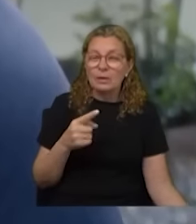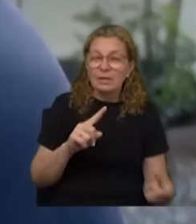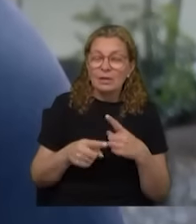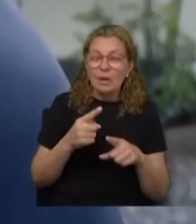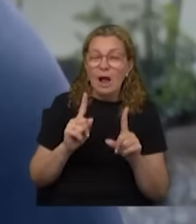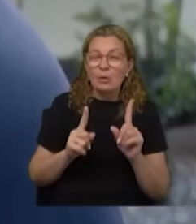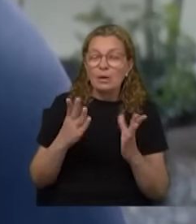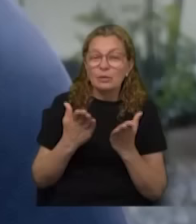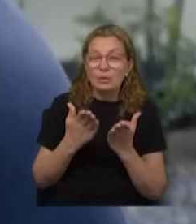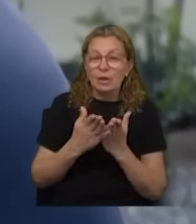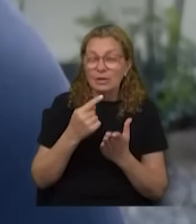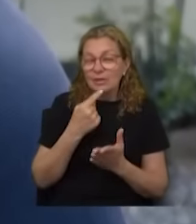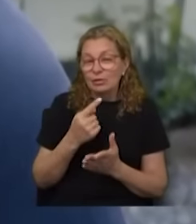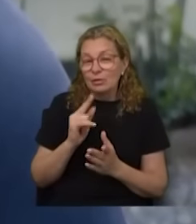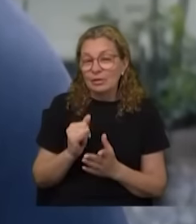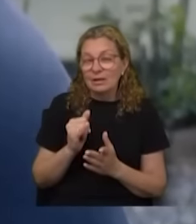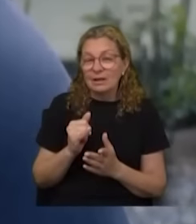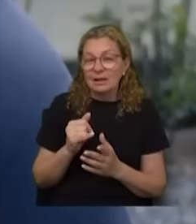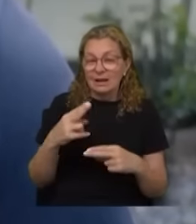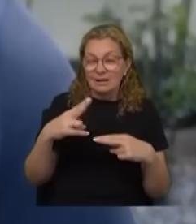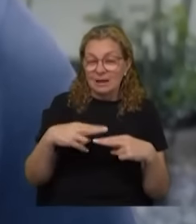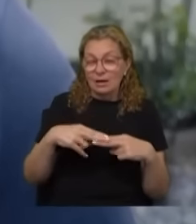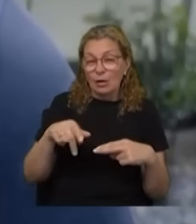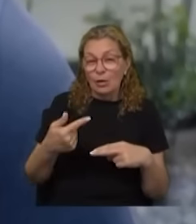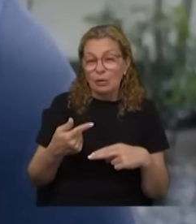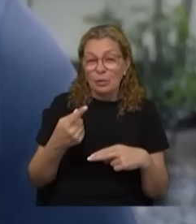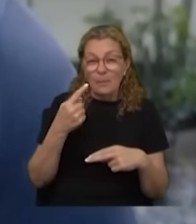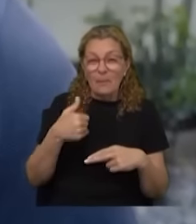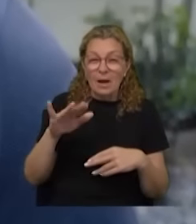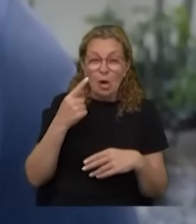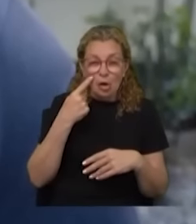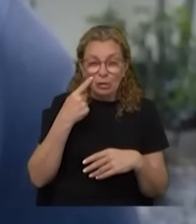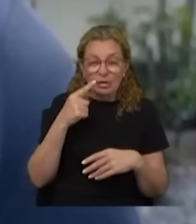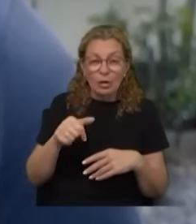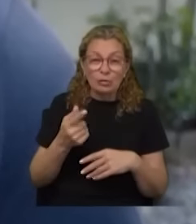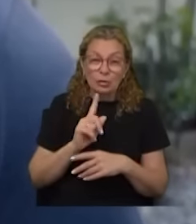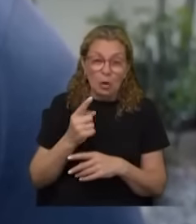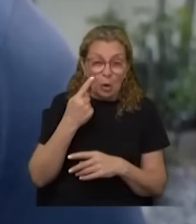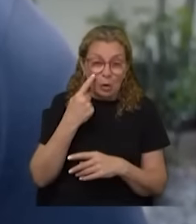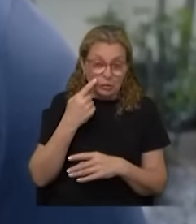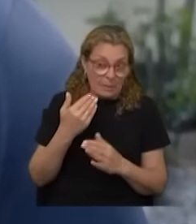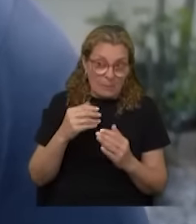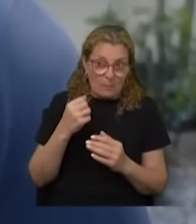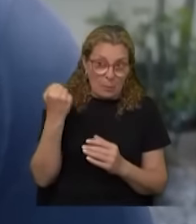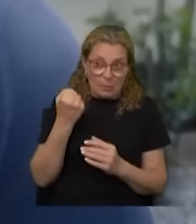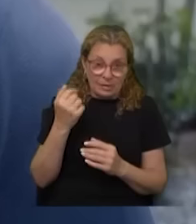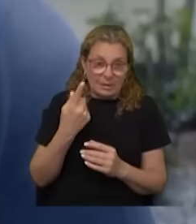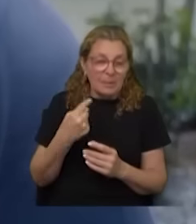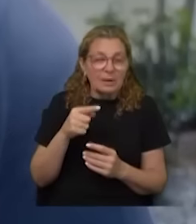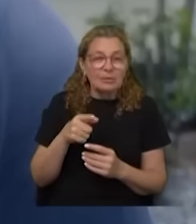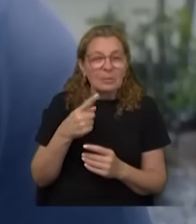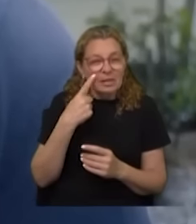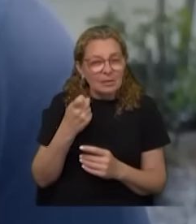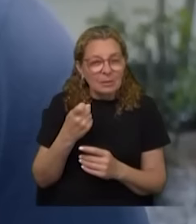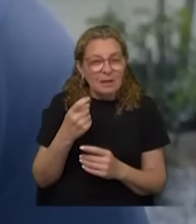exalumnos y alumnas se han expresado algunos en redes sociales algunos con un perfil más conocido eh otros no tanto pero eh teniendo en cuenta